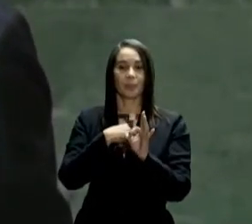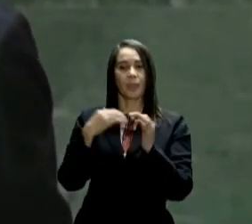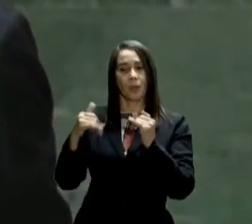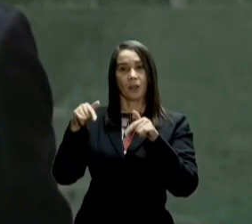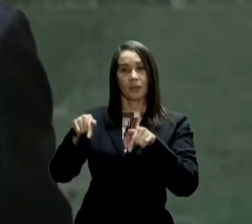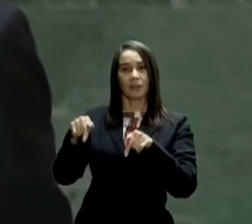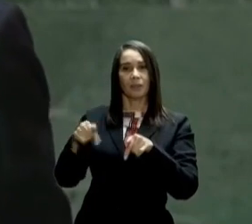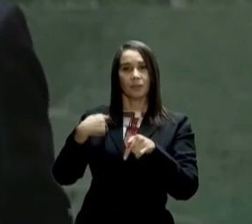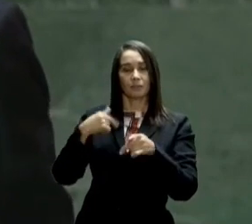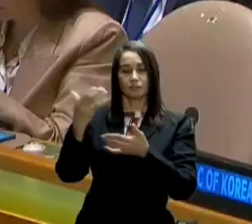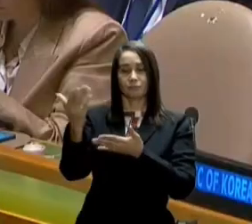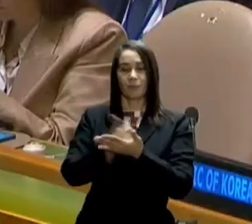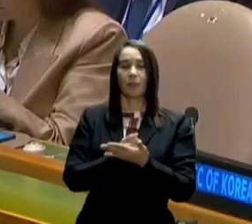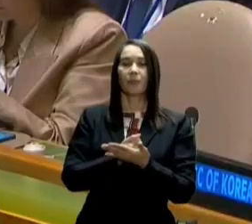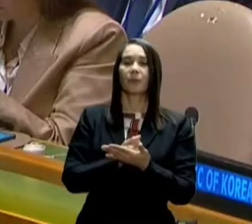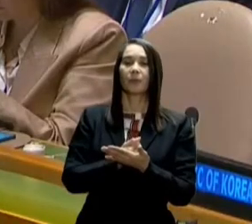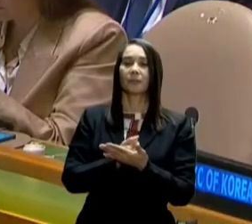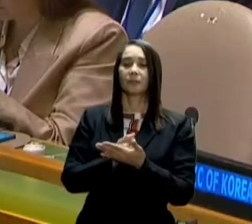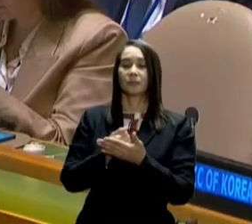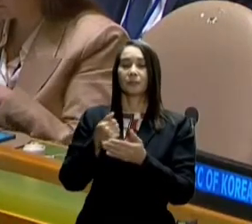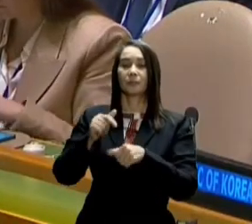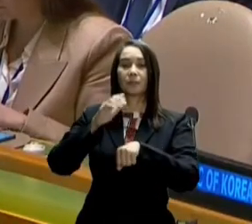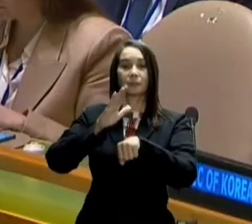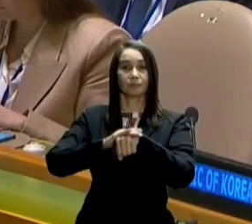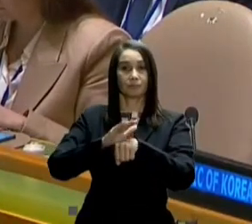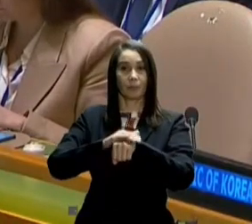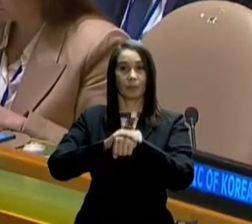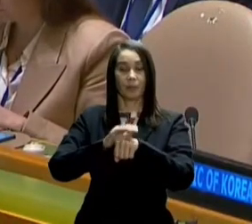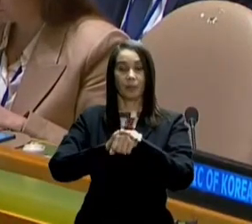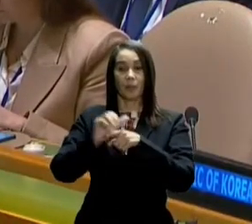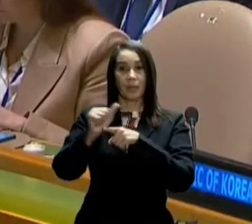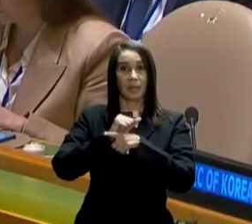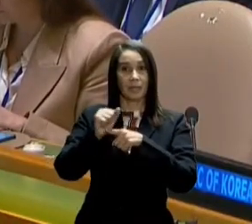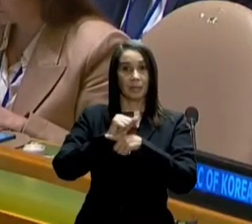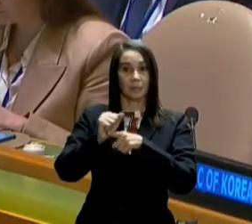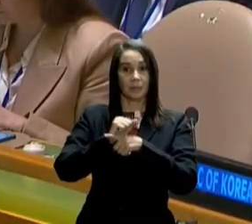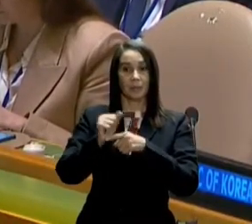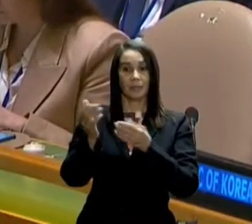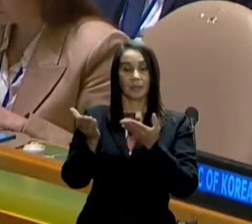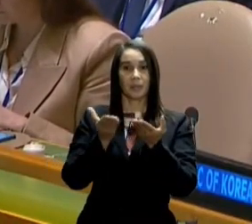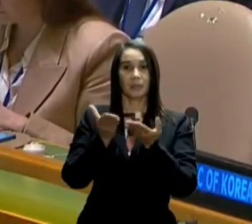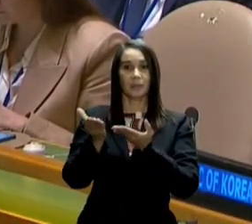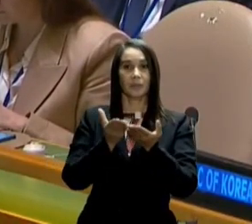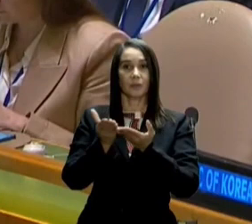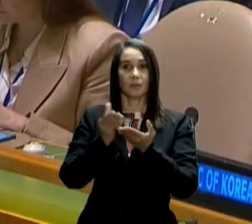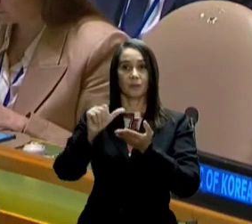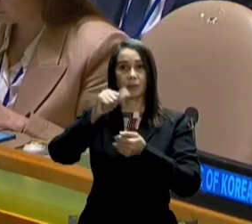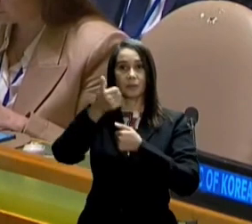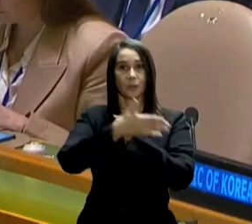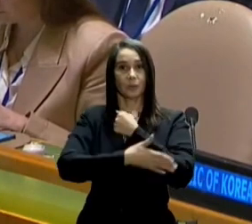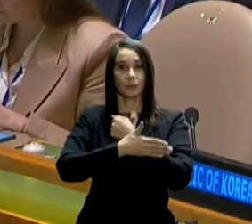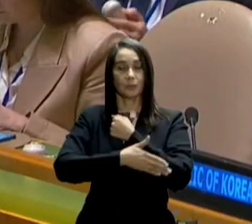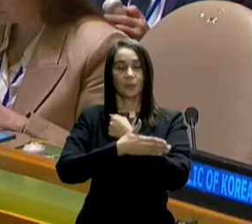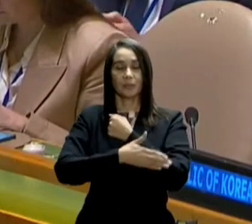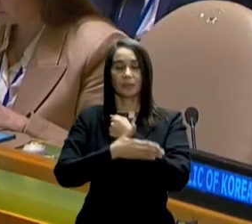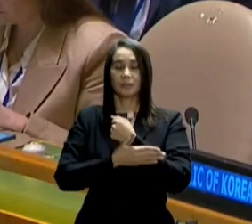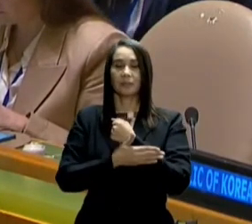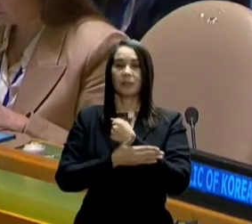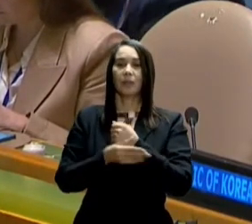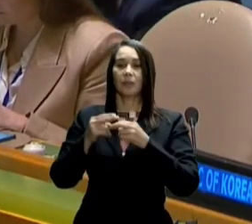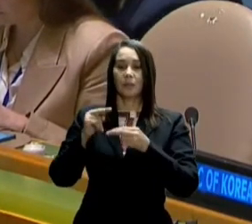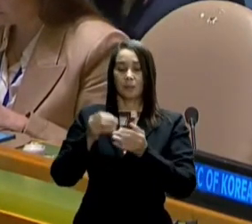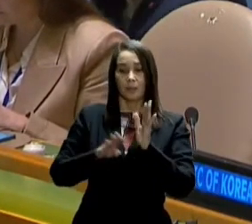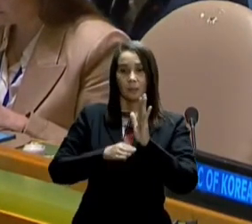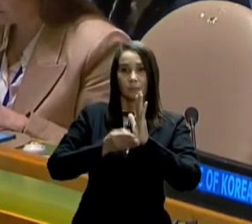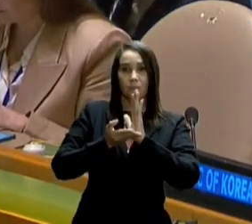este espacio para llamar la atención sobre la práctica del control de la oferta de los países exportadores para mantener elevados